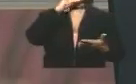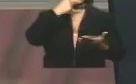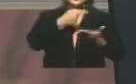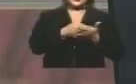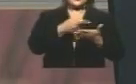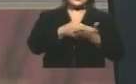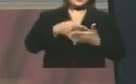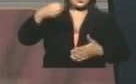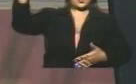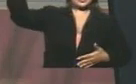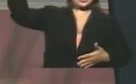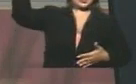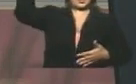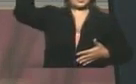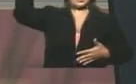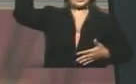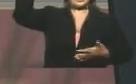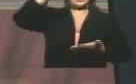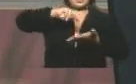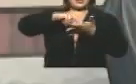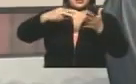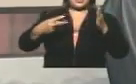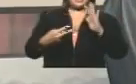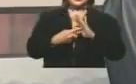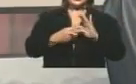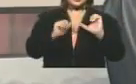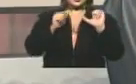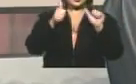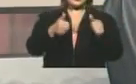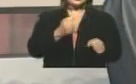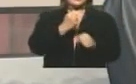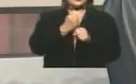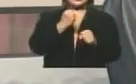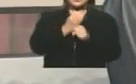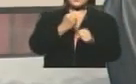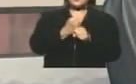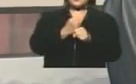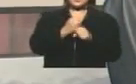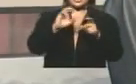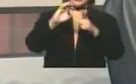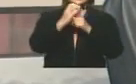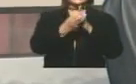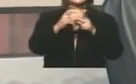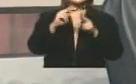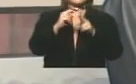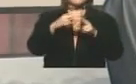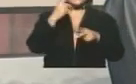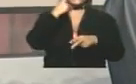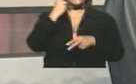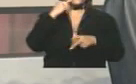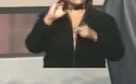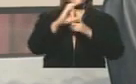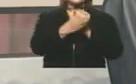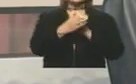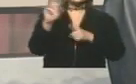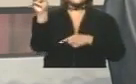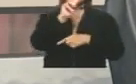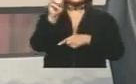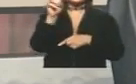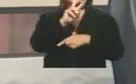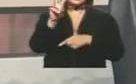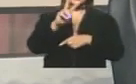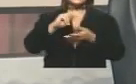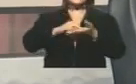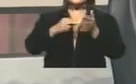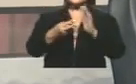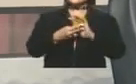además. Sí. Y bueno, comenzamos a trabajar temas de la cultura tradicional venezolana. Ellos mismos eligen los temas que